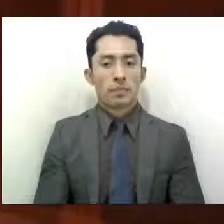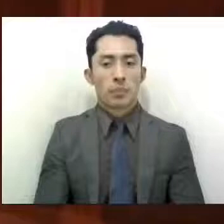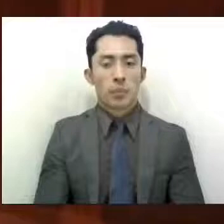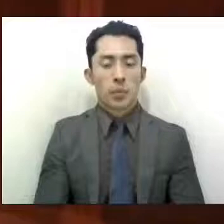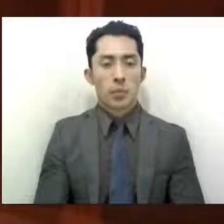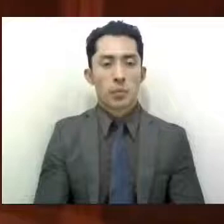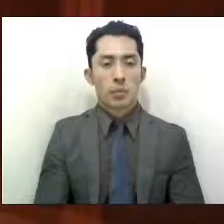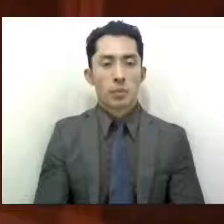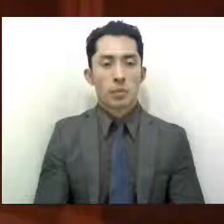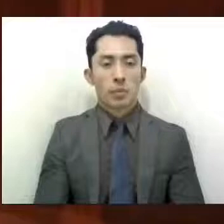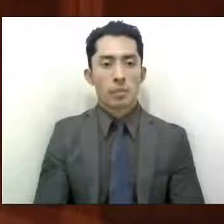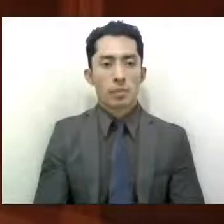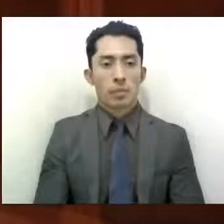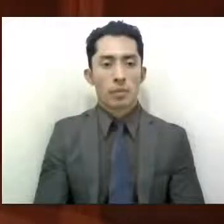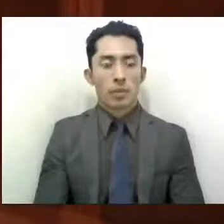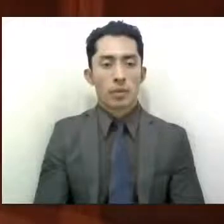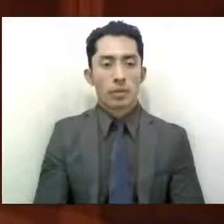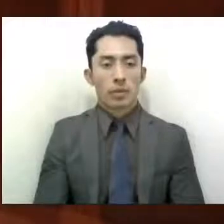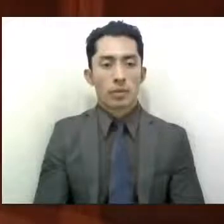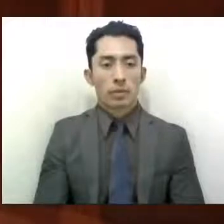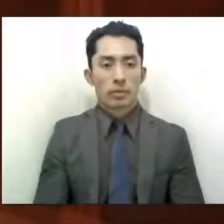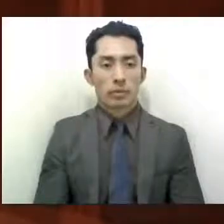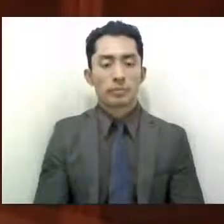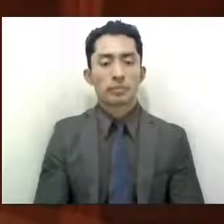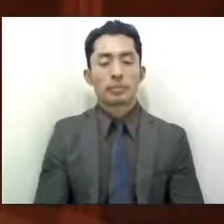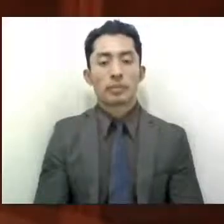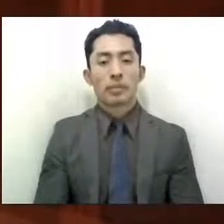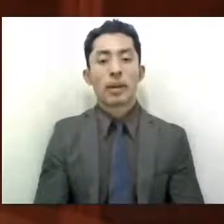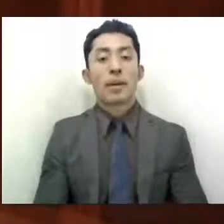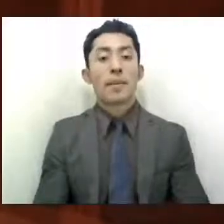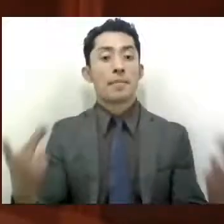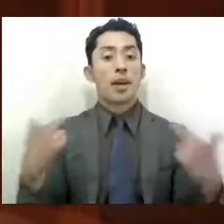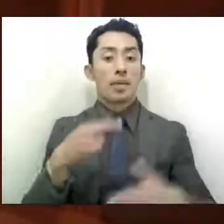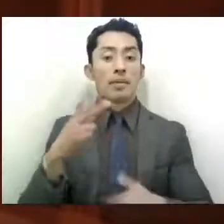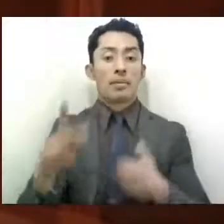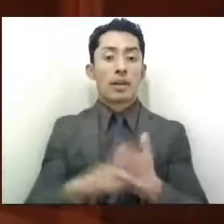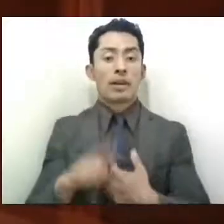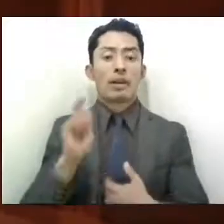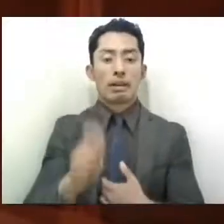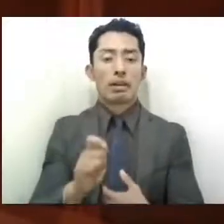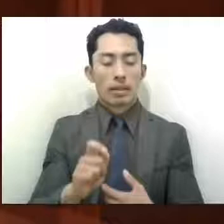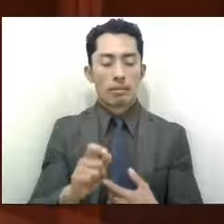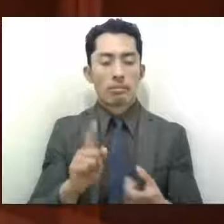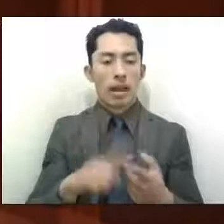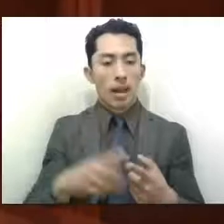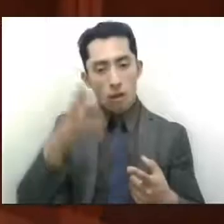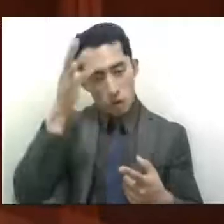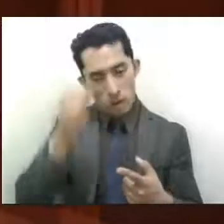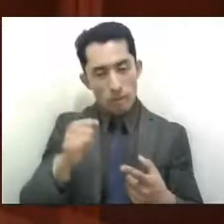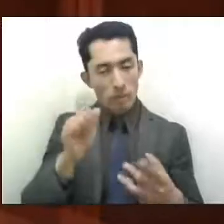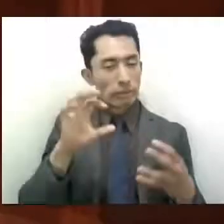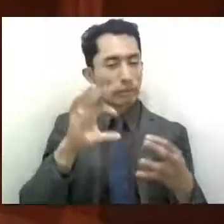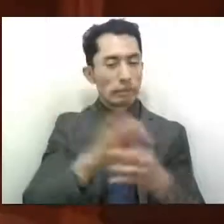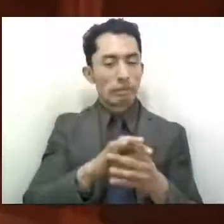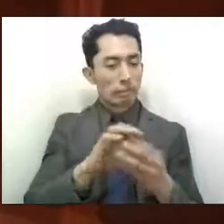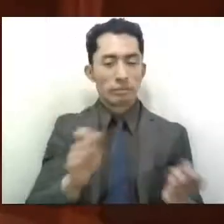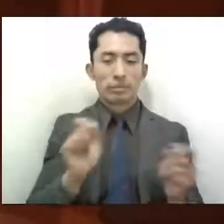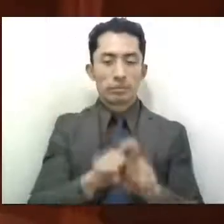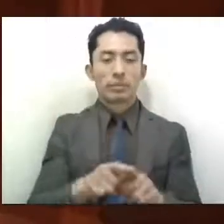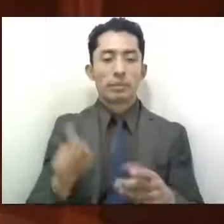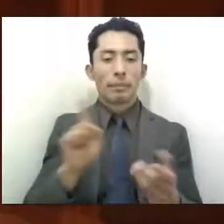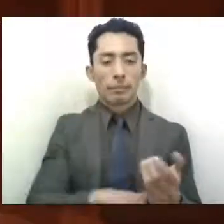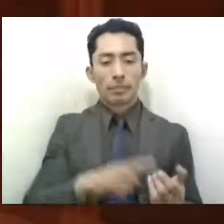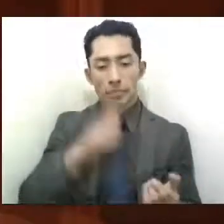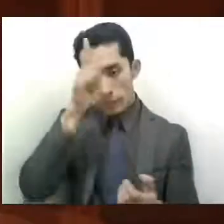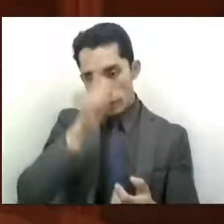Patria y maestro son palabras que representan dos conceptos inseparables en nuestro espíritu. La